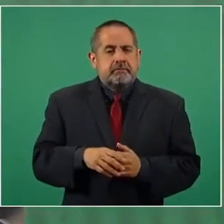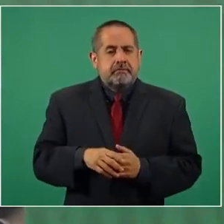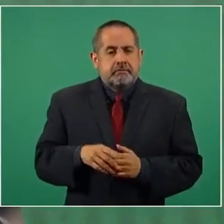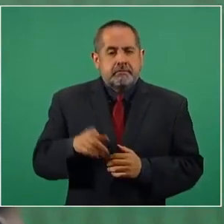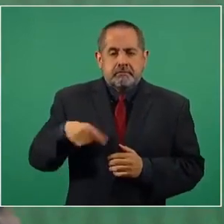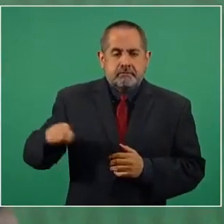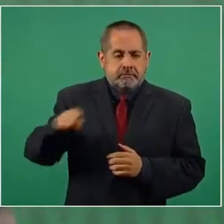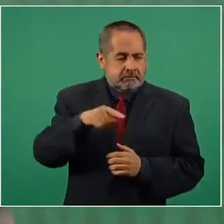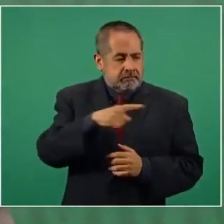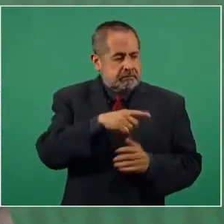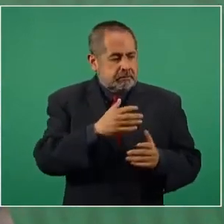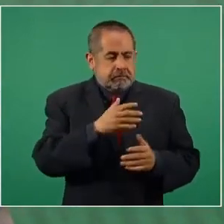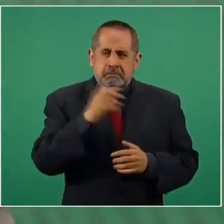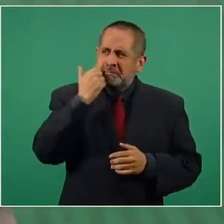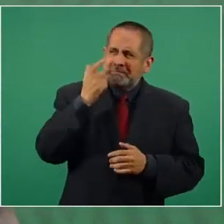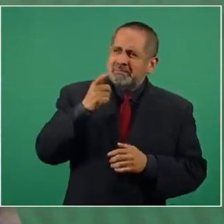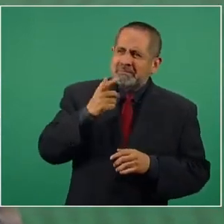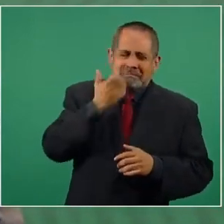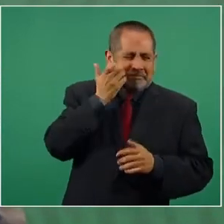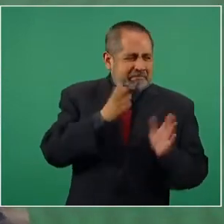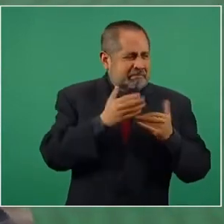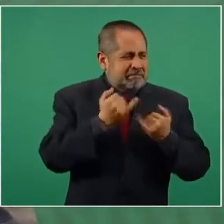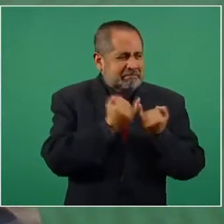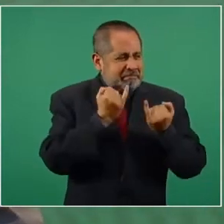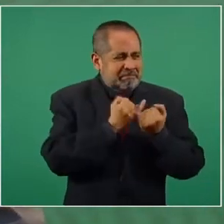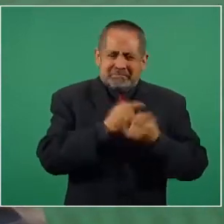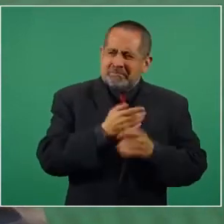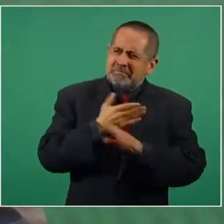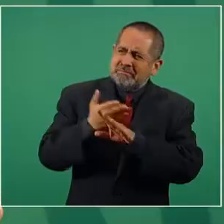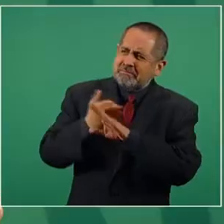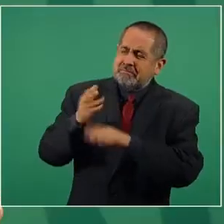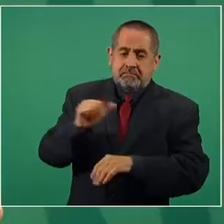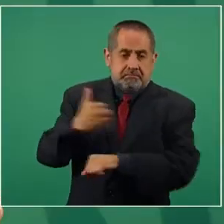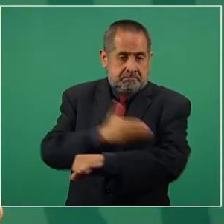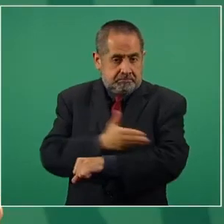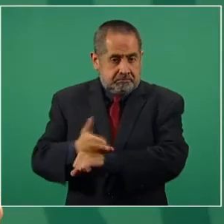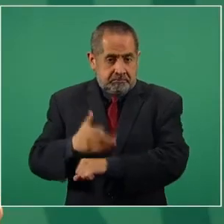ser conservadores, reaccionarios,